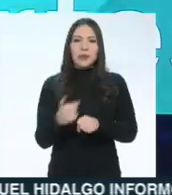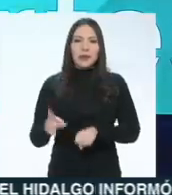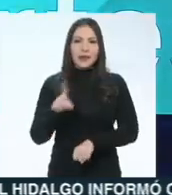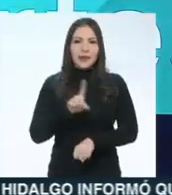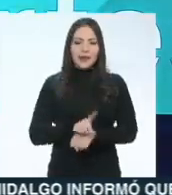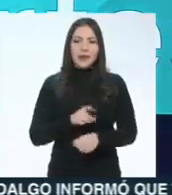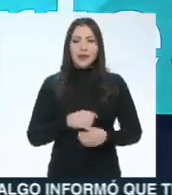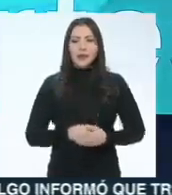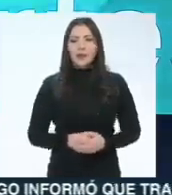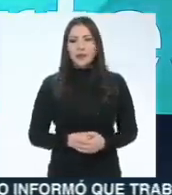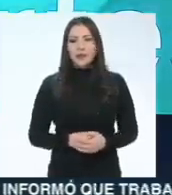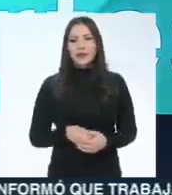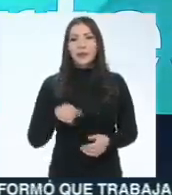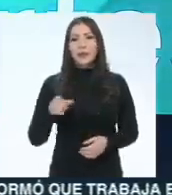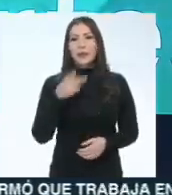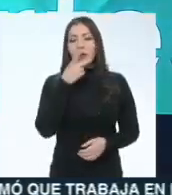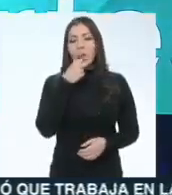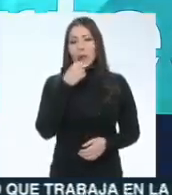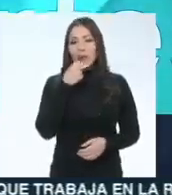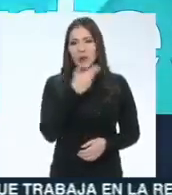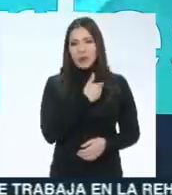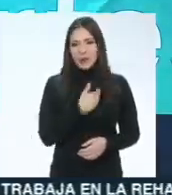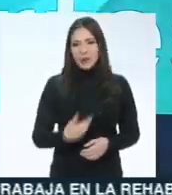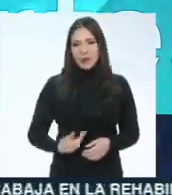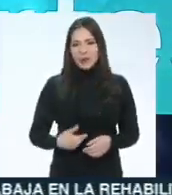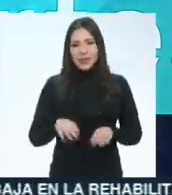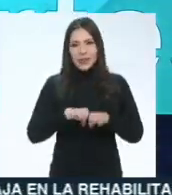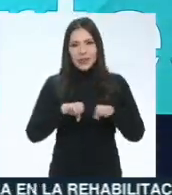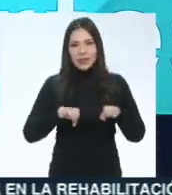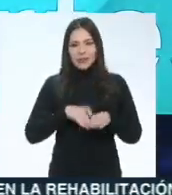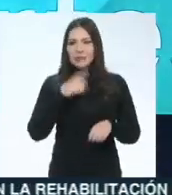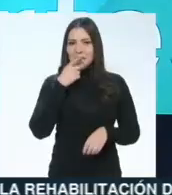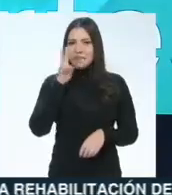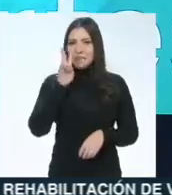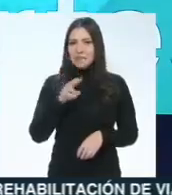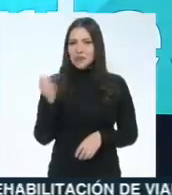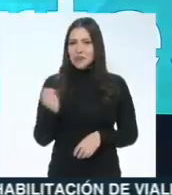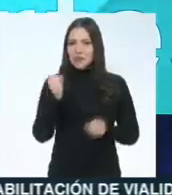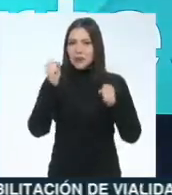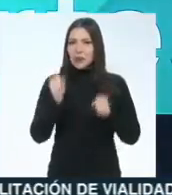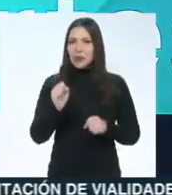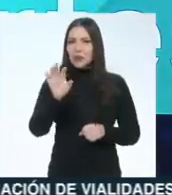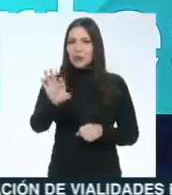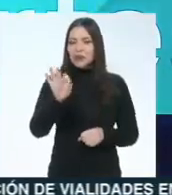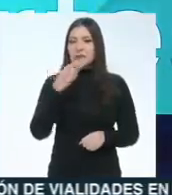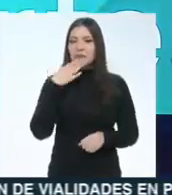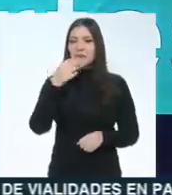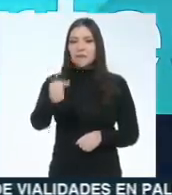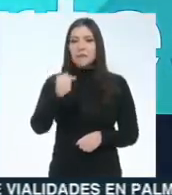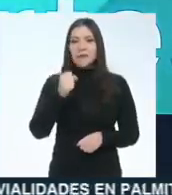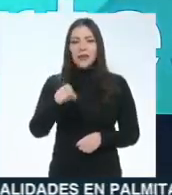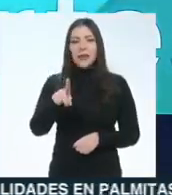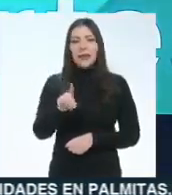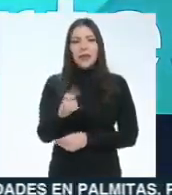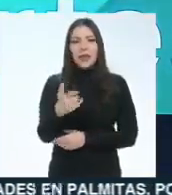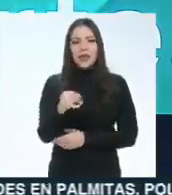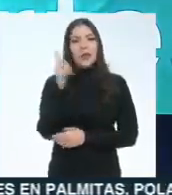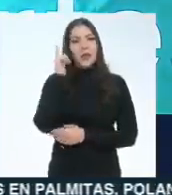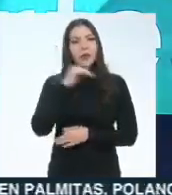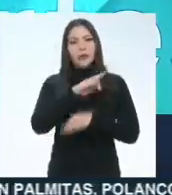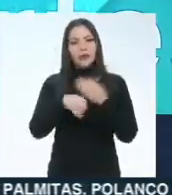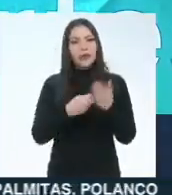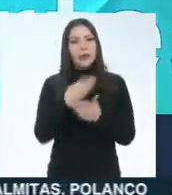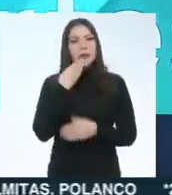al presidente, es una gran apuesta la que han hecho con Diego Lainez y esperemos que le vaya muy bien al mexicano. Y bueno, ayer